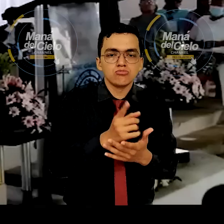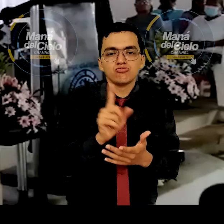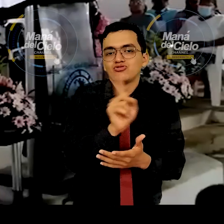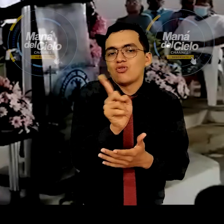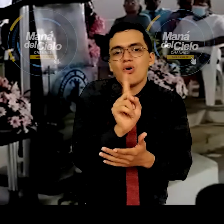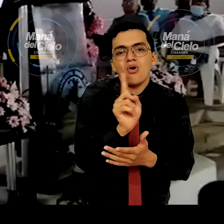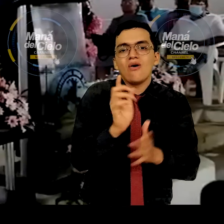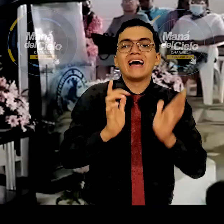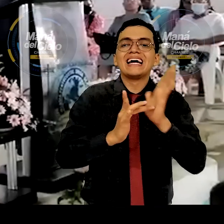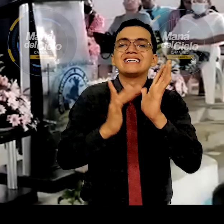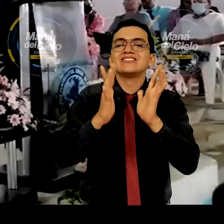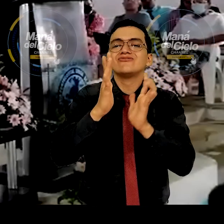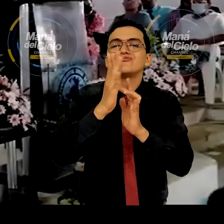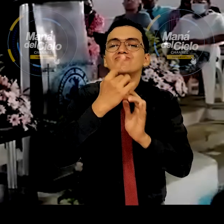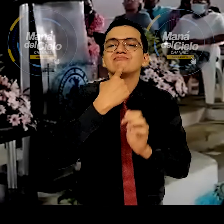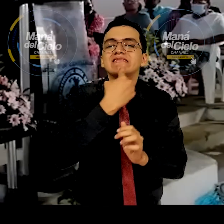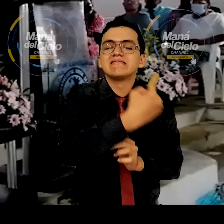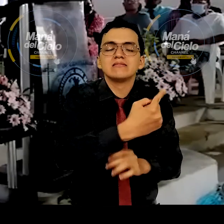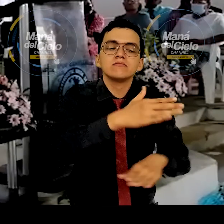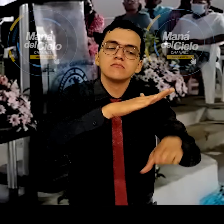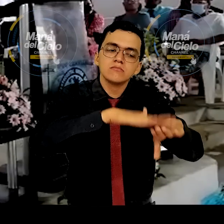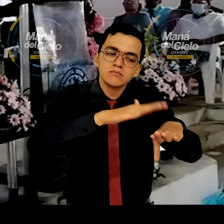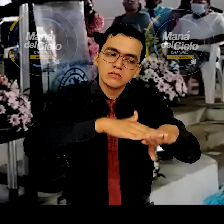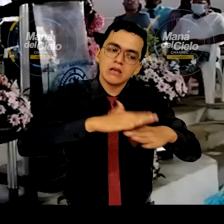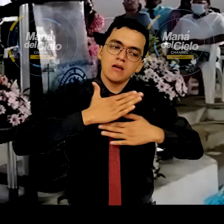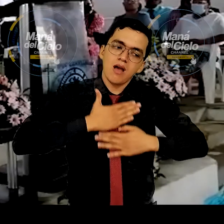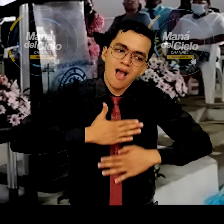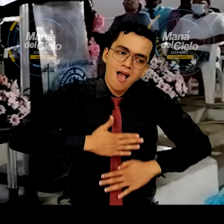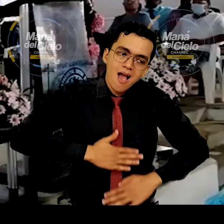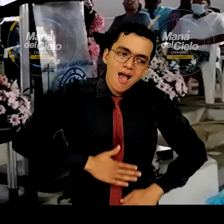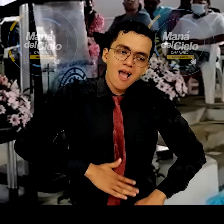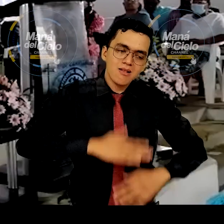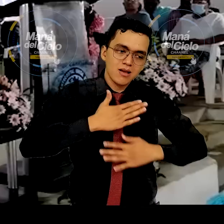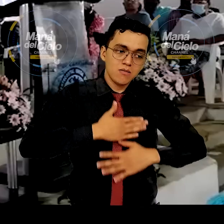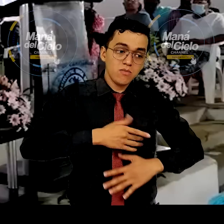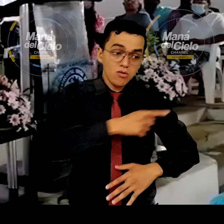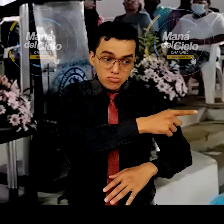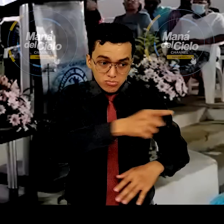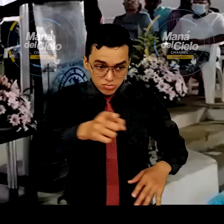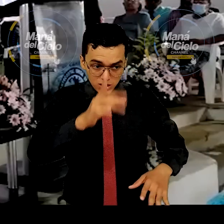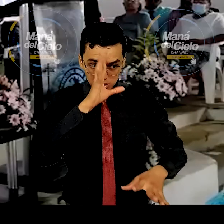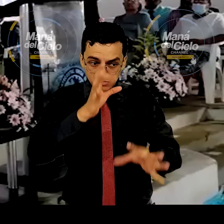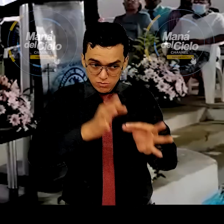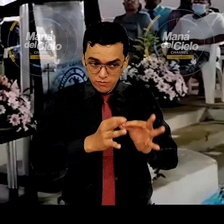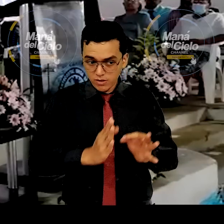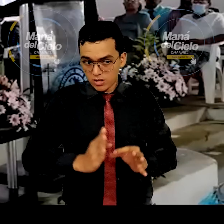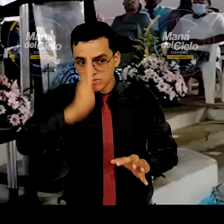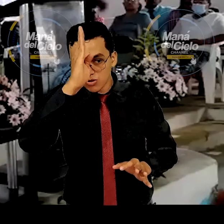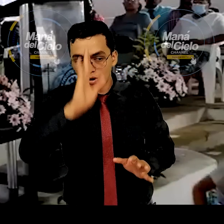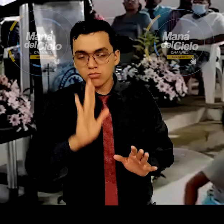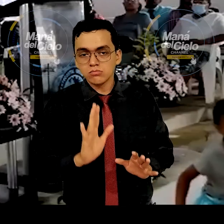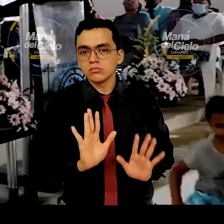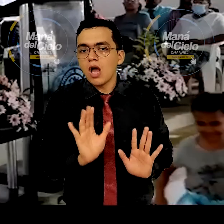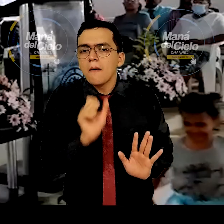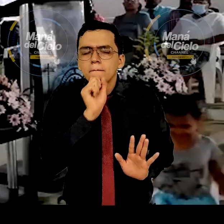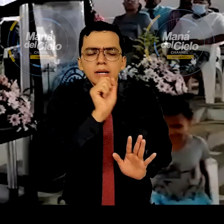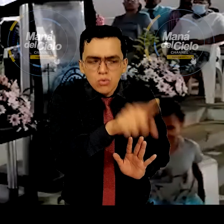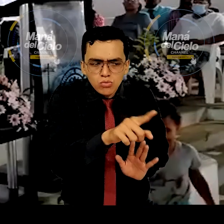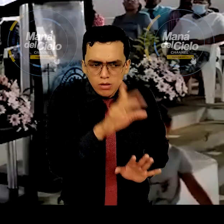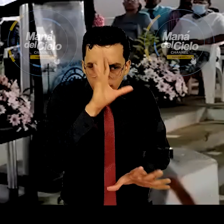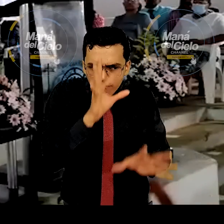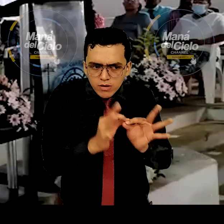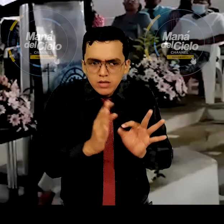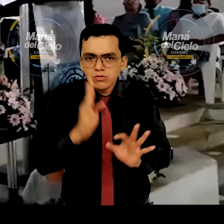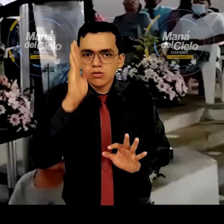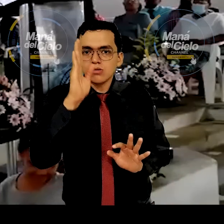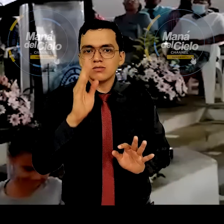Oiga, eso parece que sobra. ¿Cómo va a decir que si creo en Dios? Si yo le digo eso, usted dice: oye, ese hermano pastor, ¿qué le pasa?